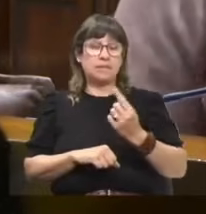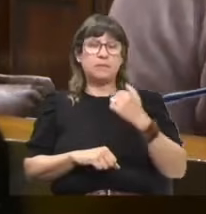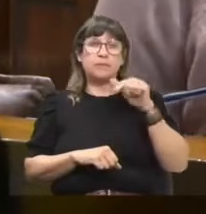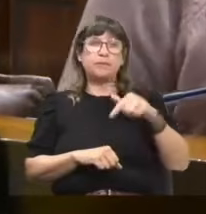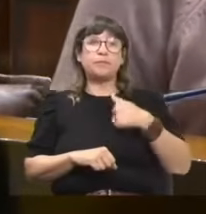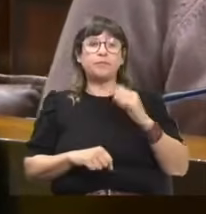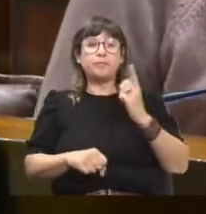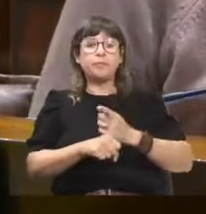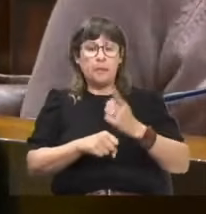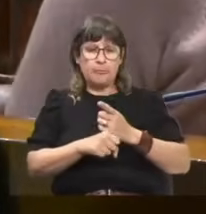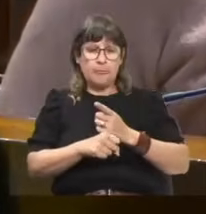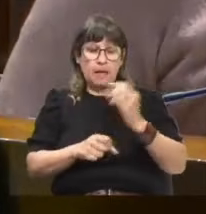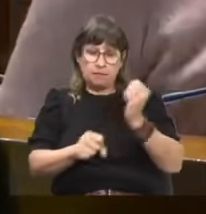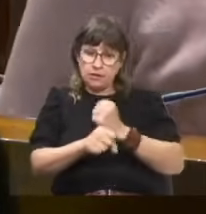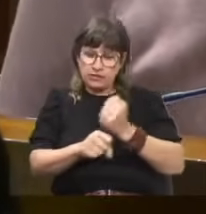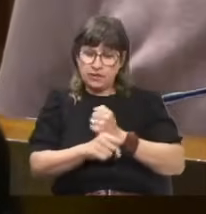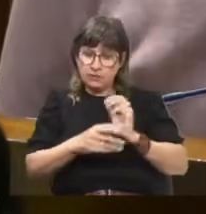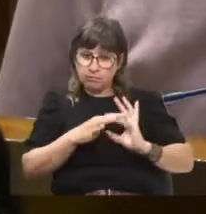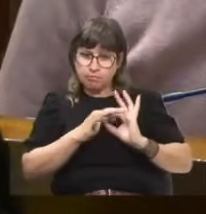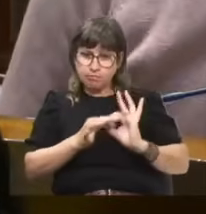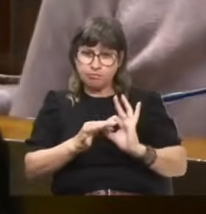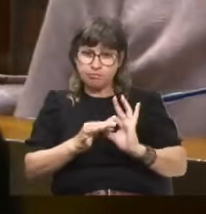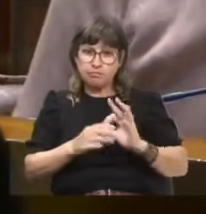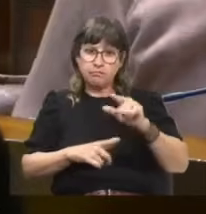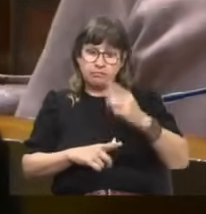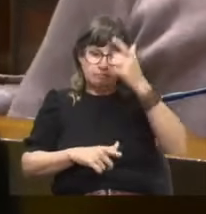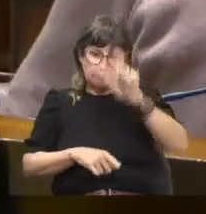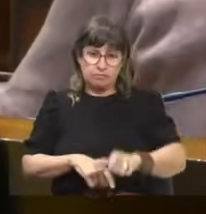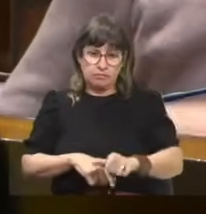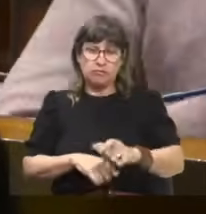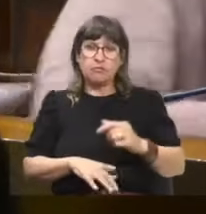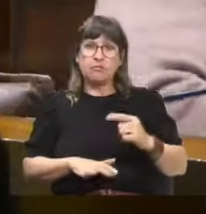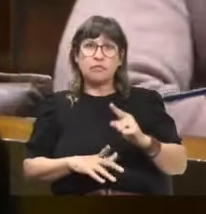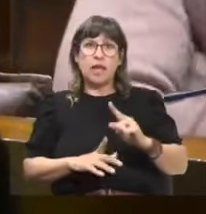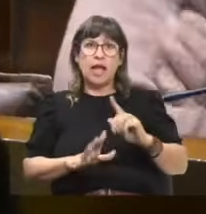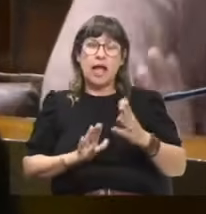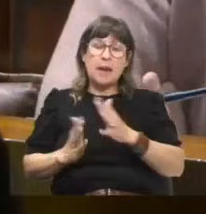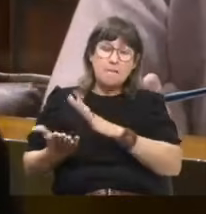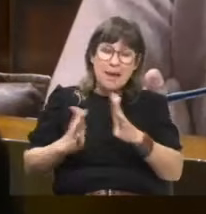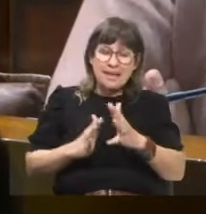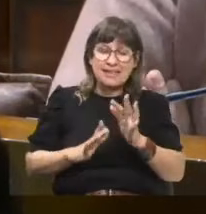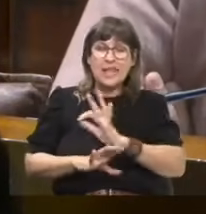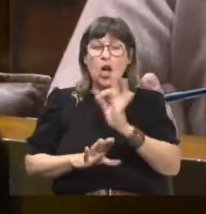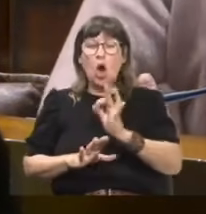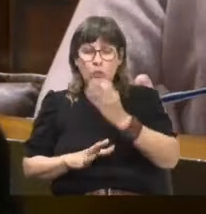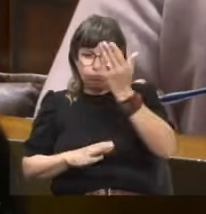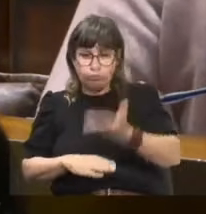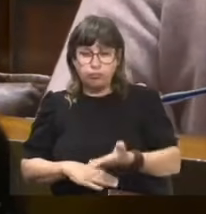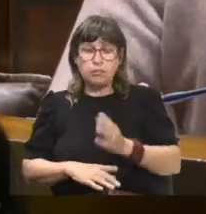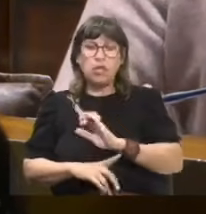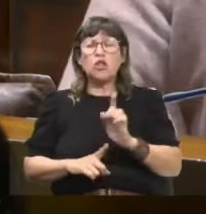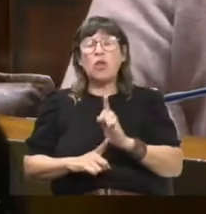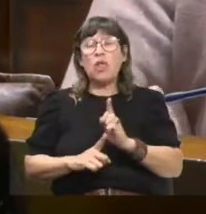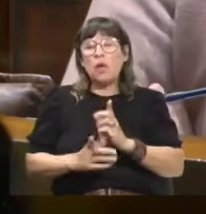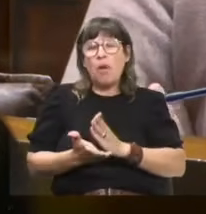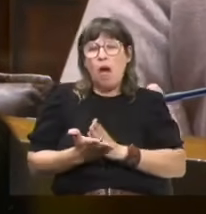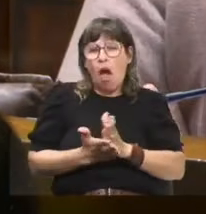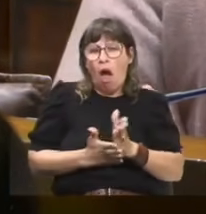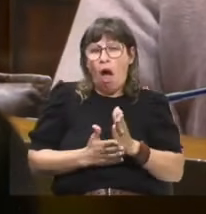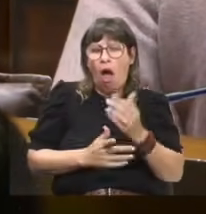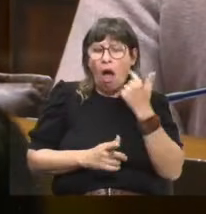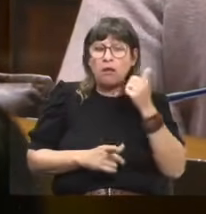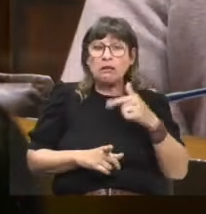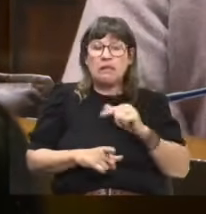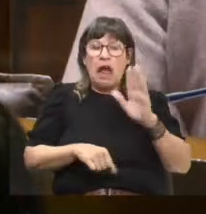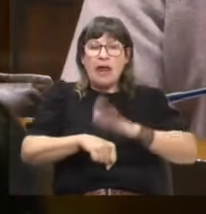debe actuarse conforme al ser y parecer no debe llevarse al extremo de responsabilizar